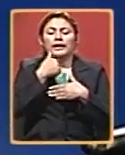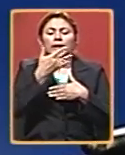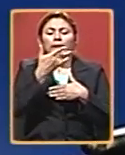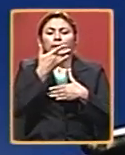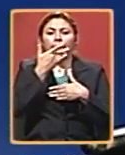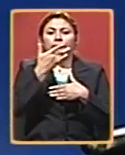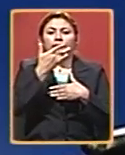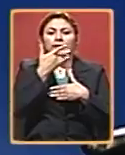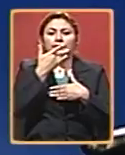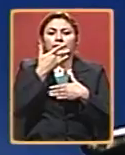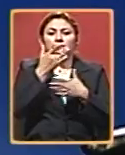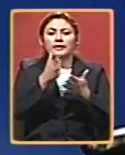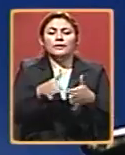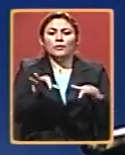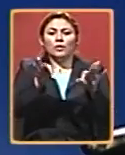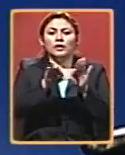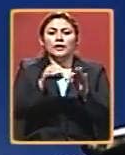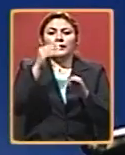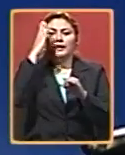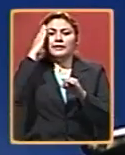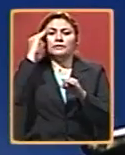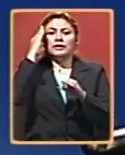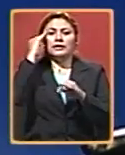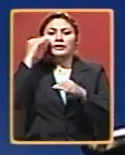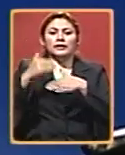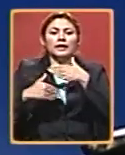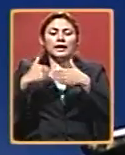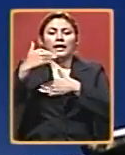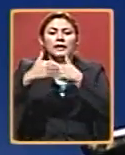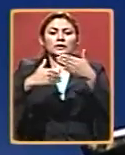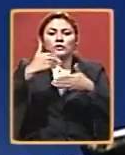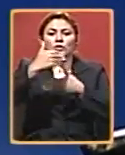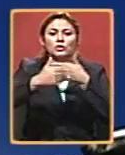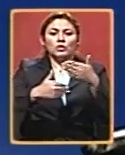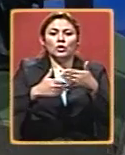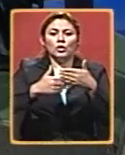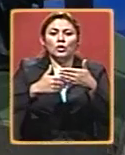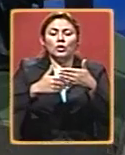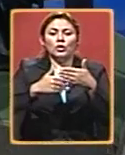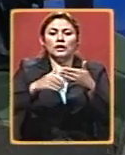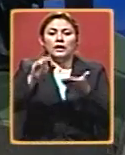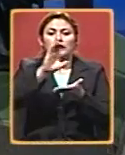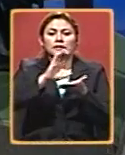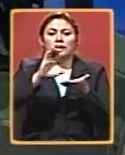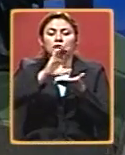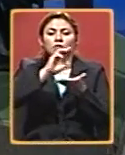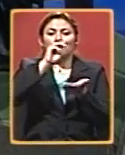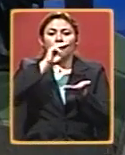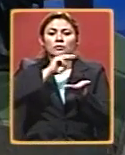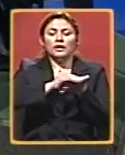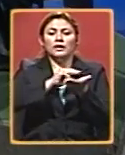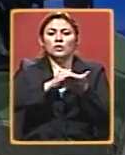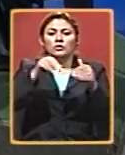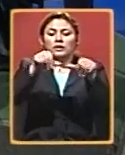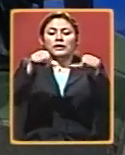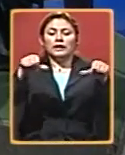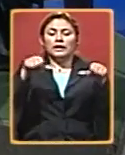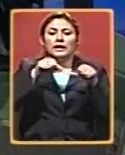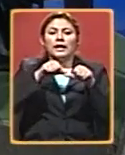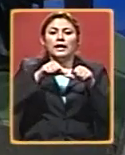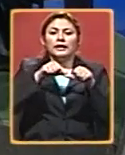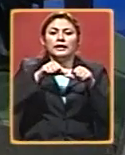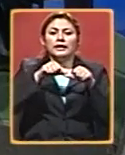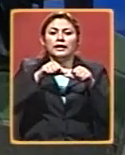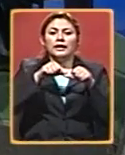riquísima e importante experiencia en la gestión de centros médicos en el ámbito cooperativo.